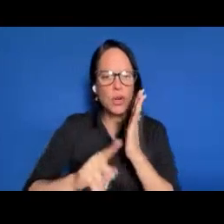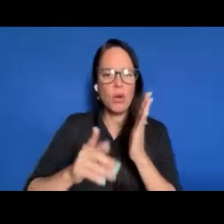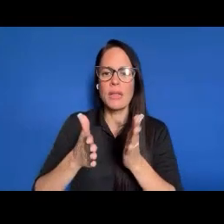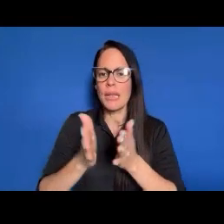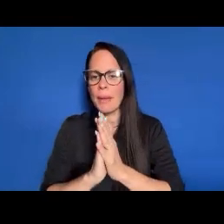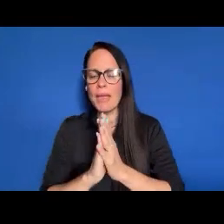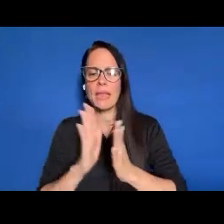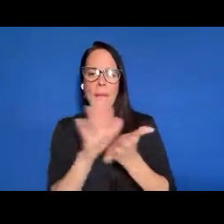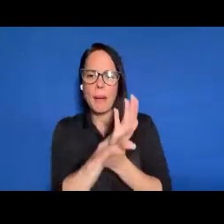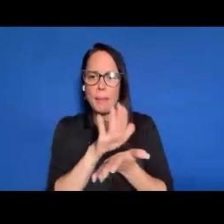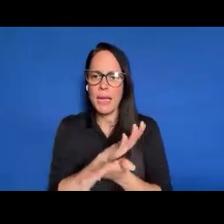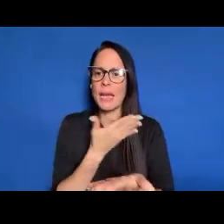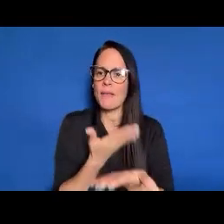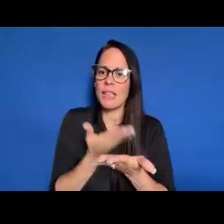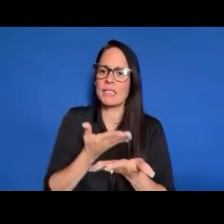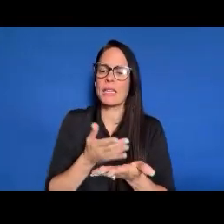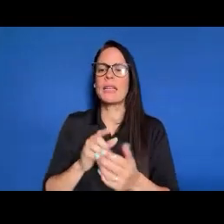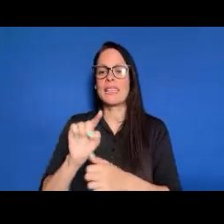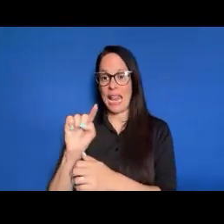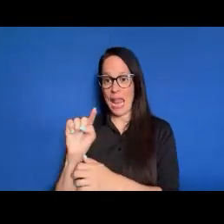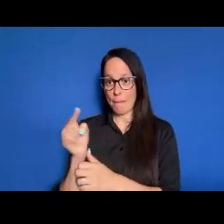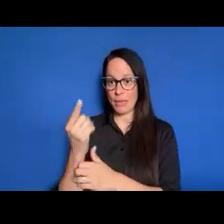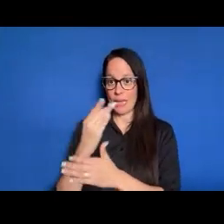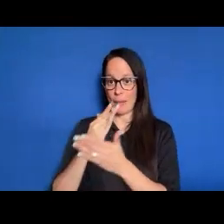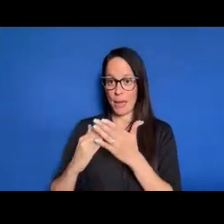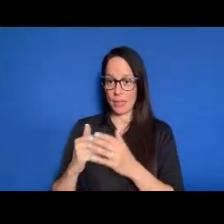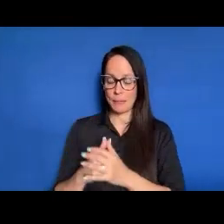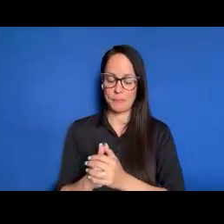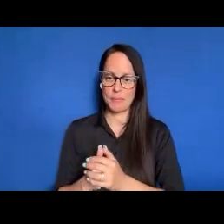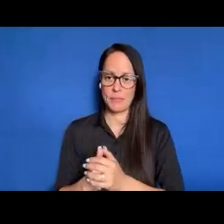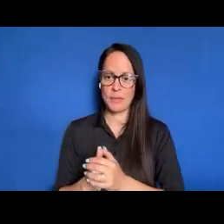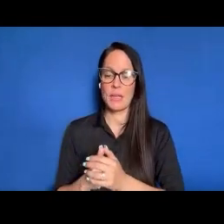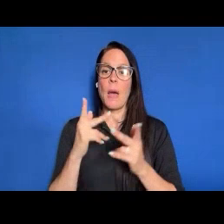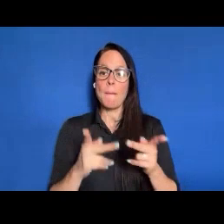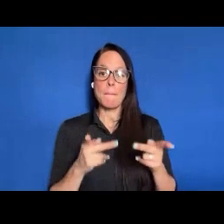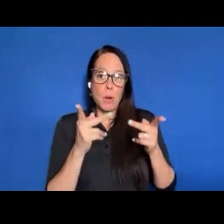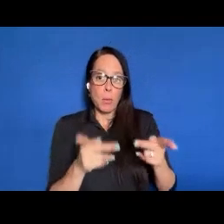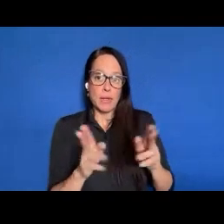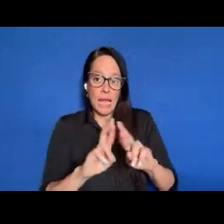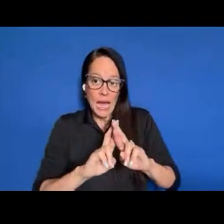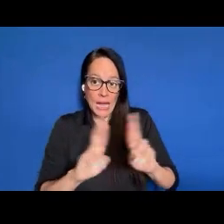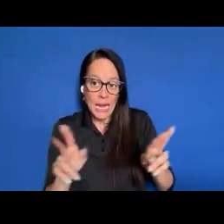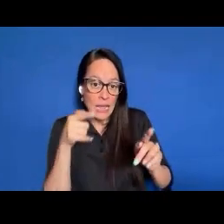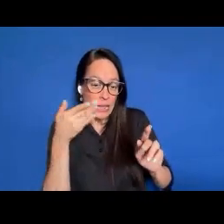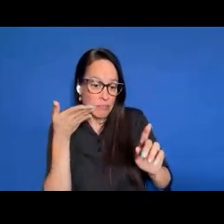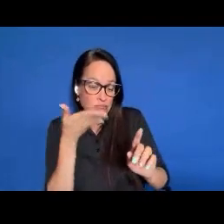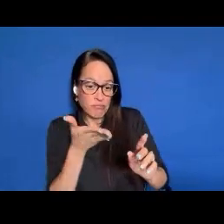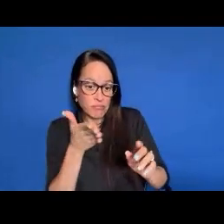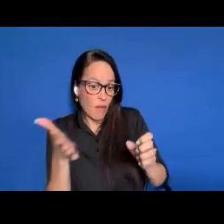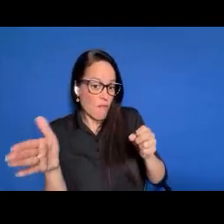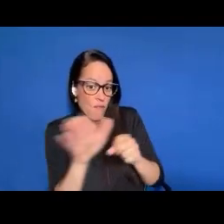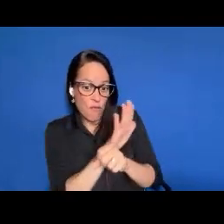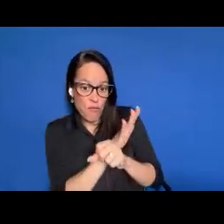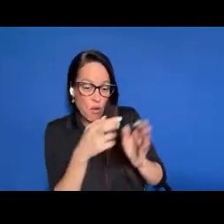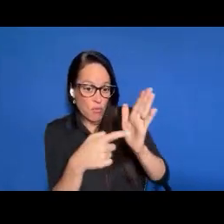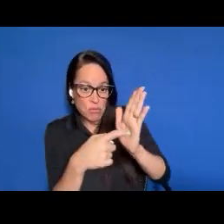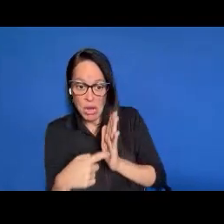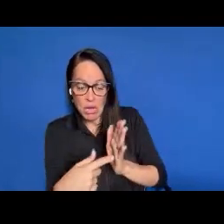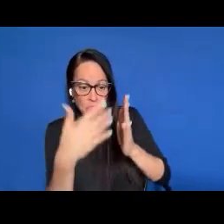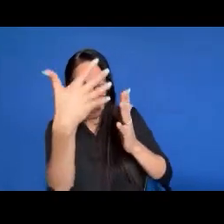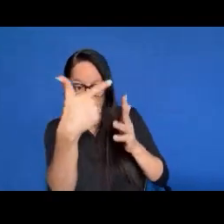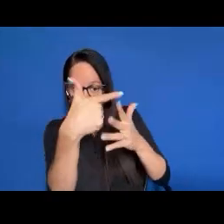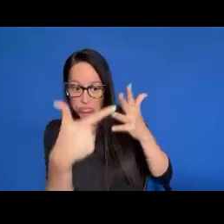todo durante esa primera fase. Una vez ya esas propuestas estaban listas, que tenían todo lo que necesitaban, que nos habíamos asegurado que tuvieran